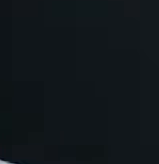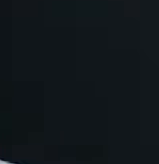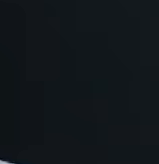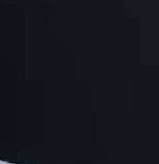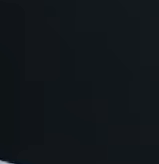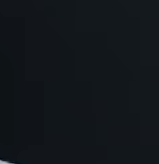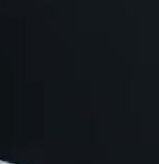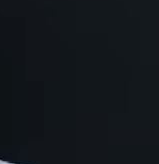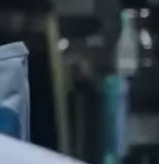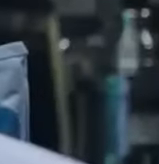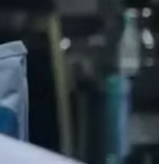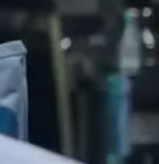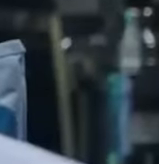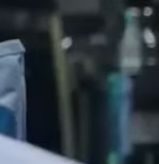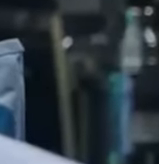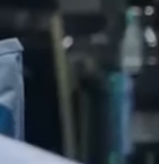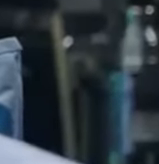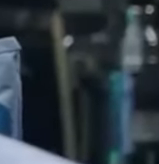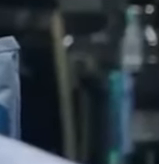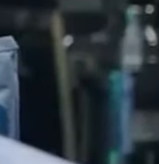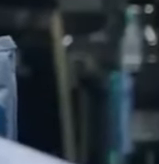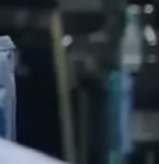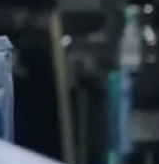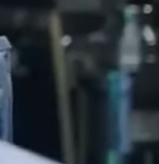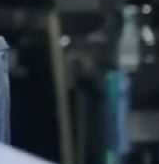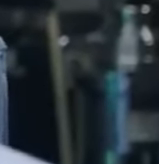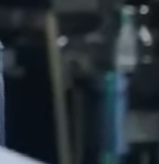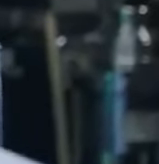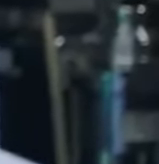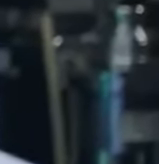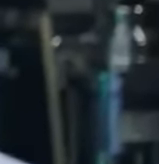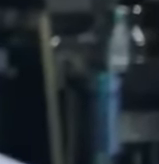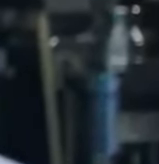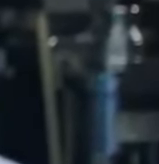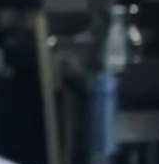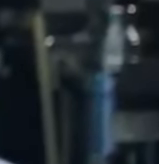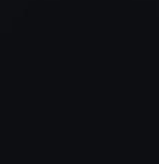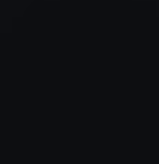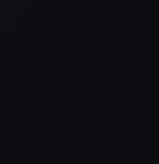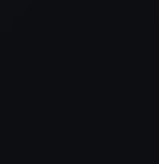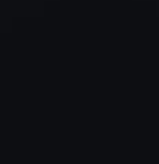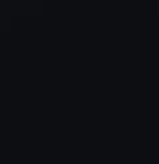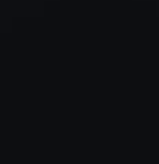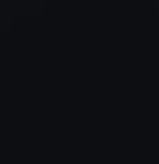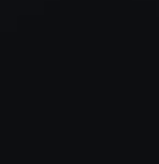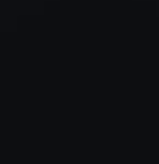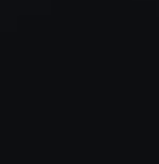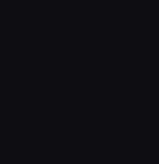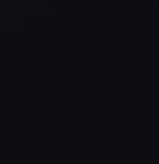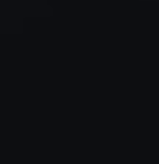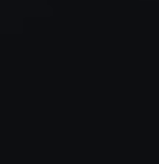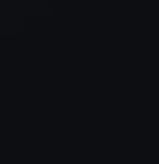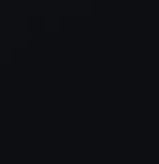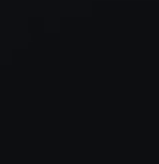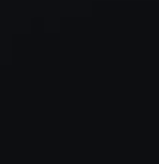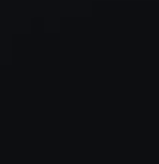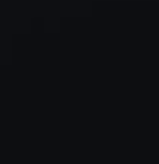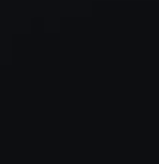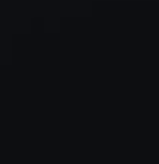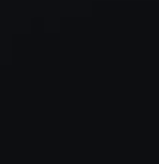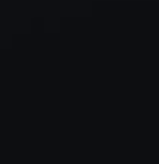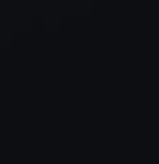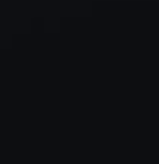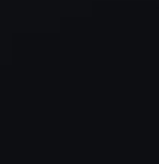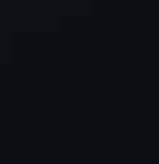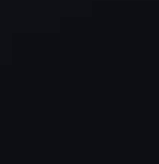de recuperación y muestra resultados iniciales alentadores, según afirmaciones de Musk. El implante, del tamaño